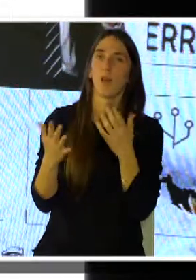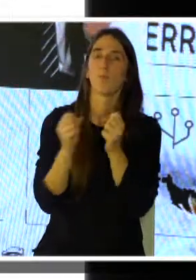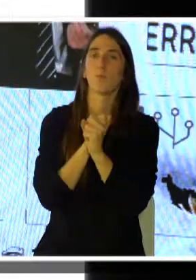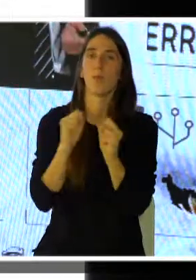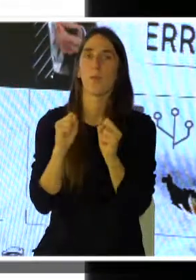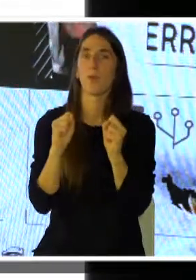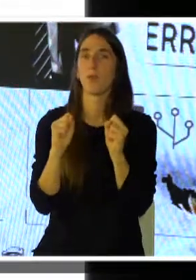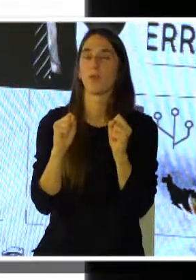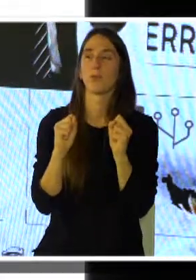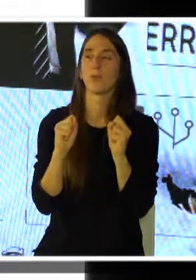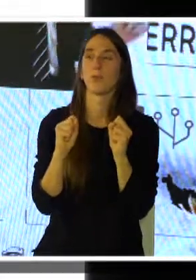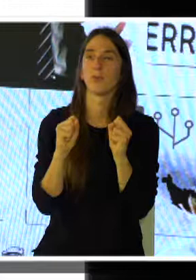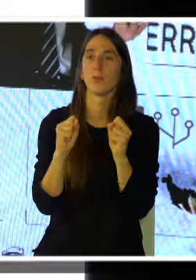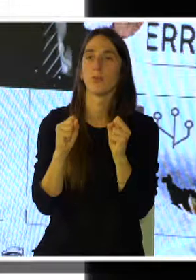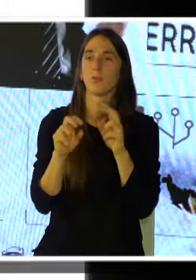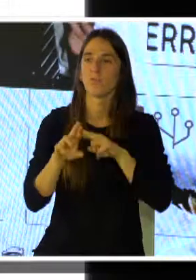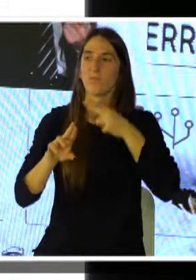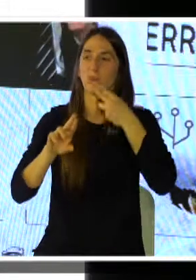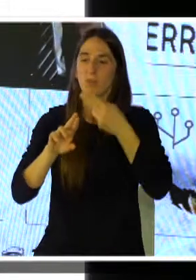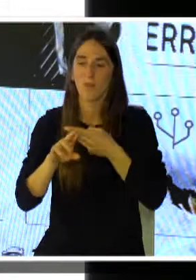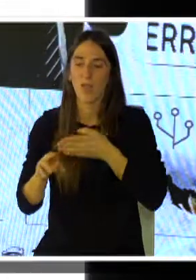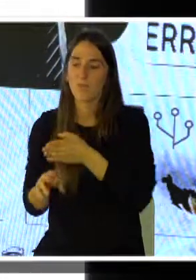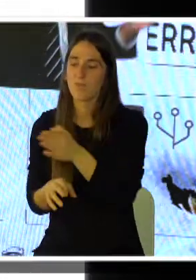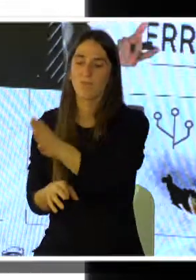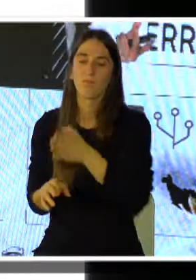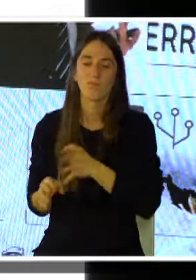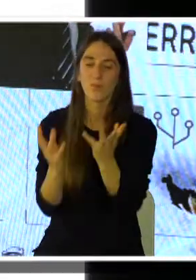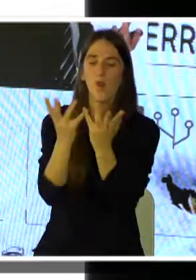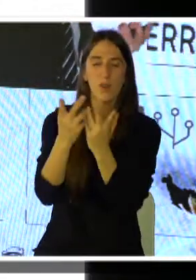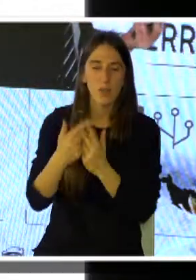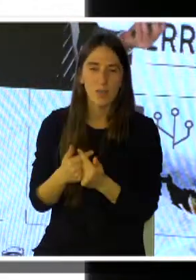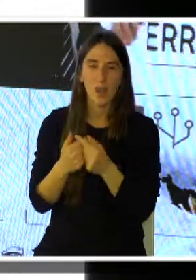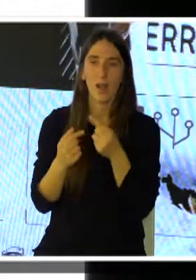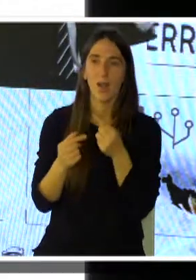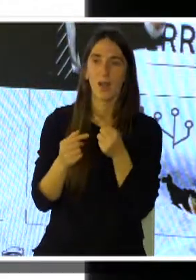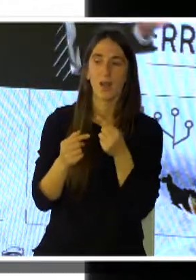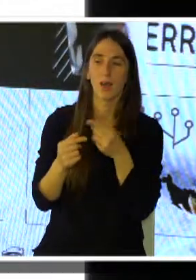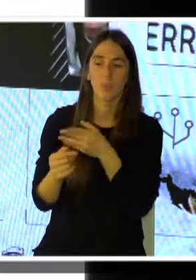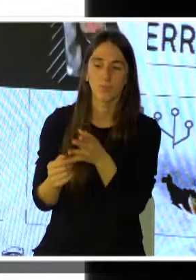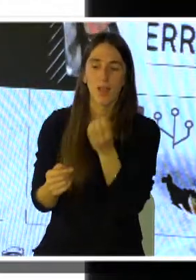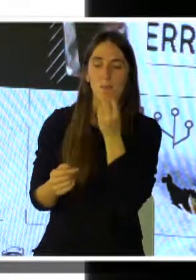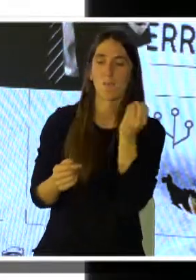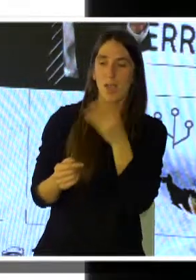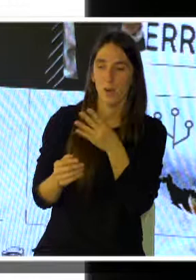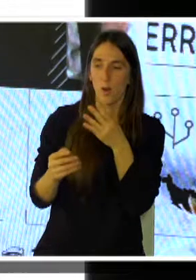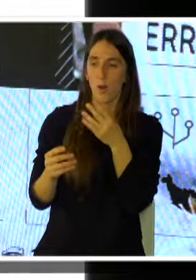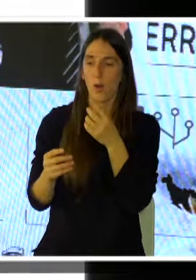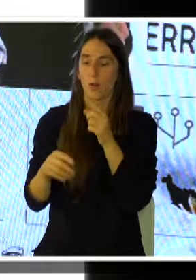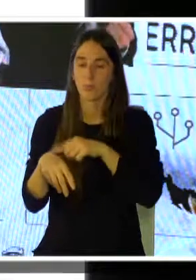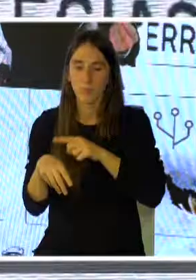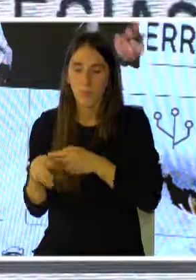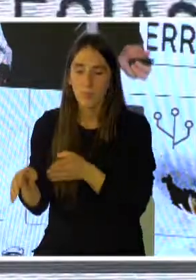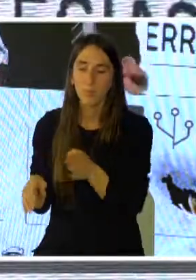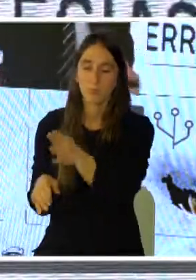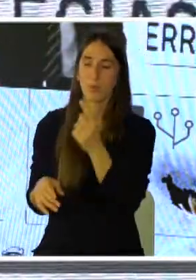¿podemos redefinir esas rutas? ¿Podemos reorganizarlas de una forma que seamos más eficientes en el uso de esos